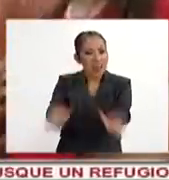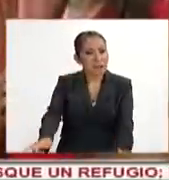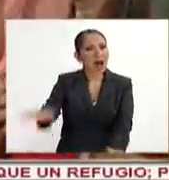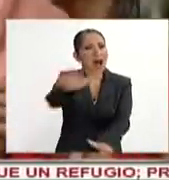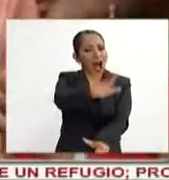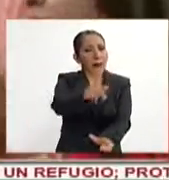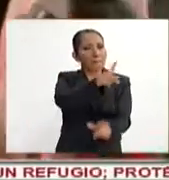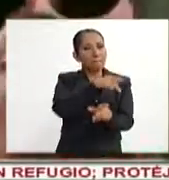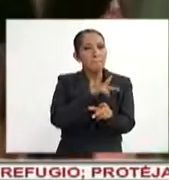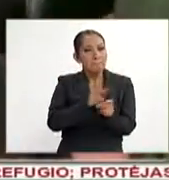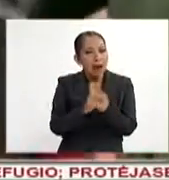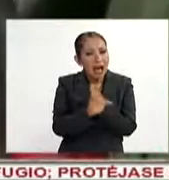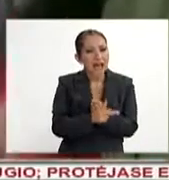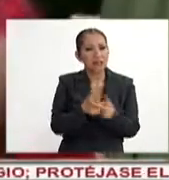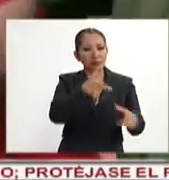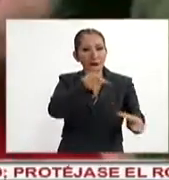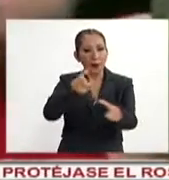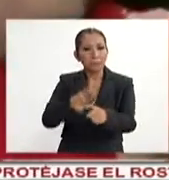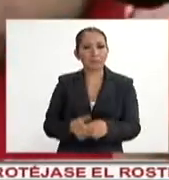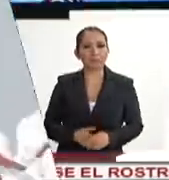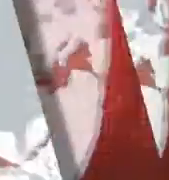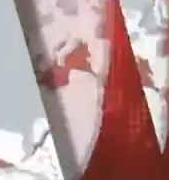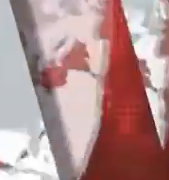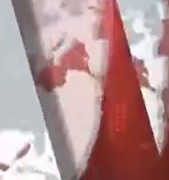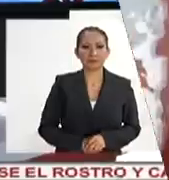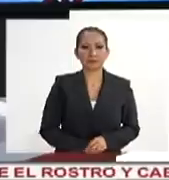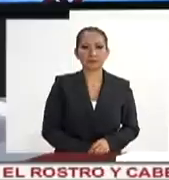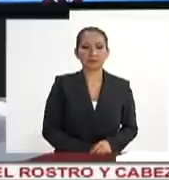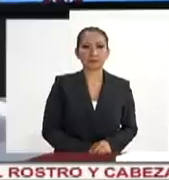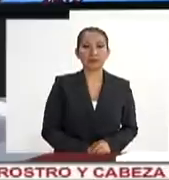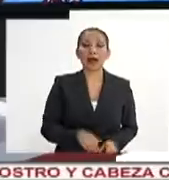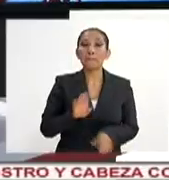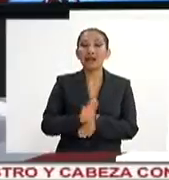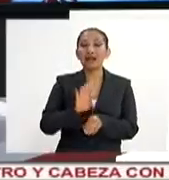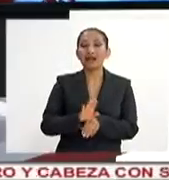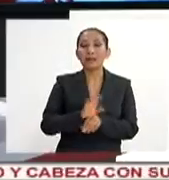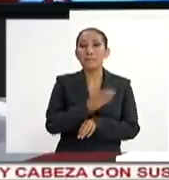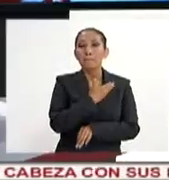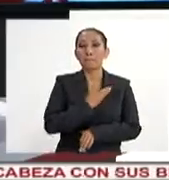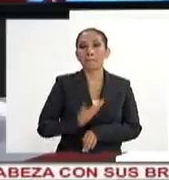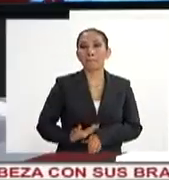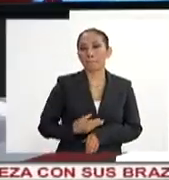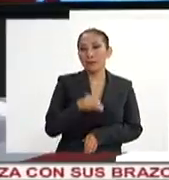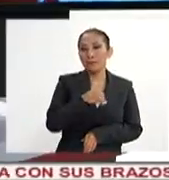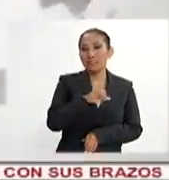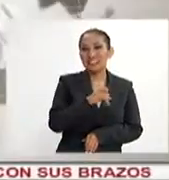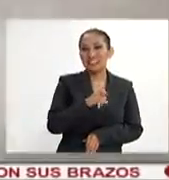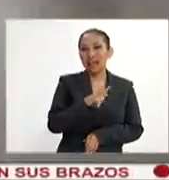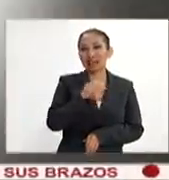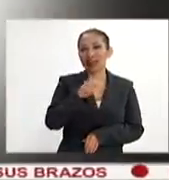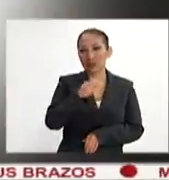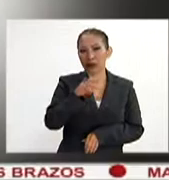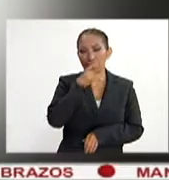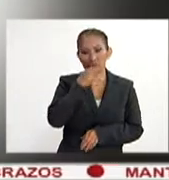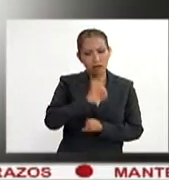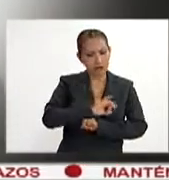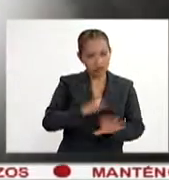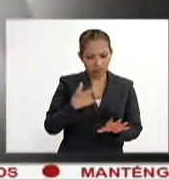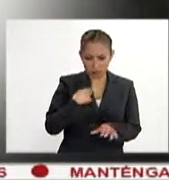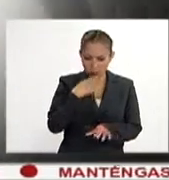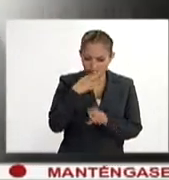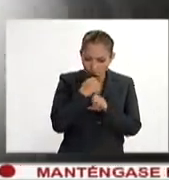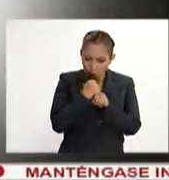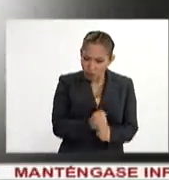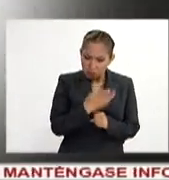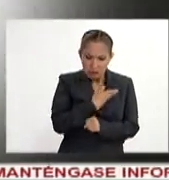Liberaríamos nuestra patria con las armas. En Brasil, el presidente Michel Temer dejó en claro que se va a aferrar al cargo